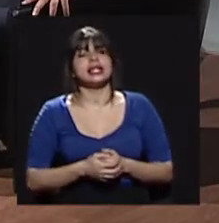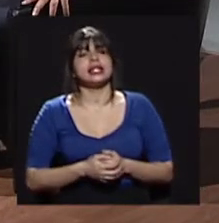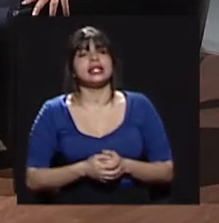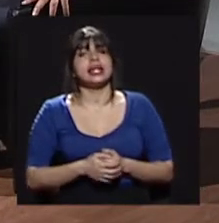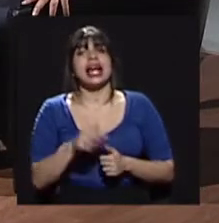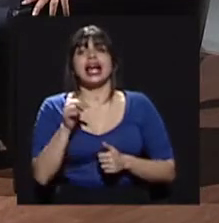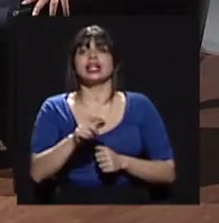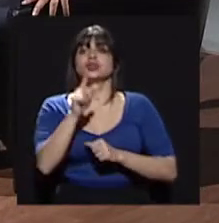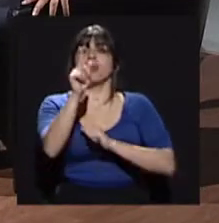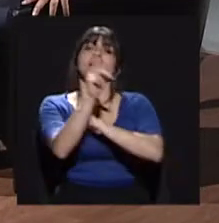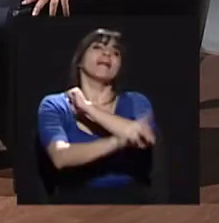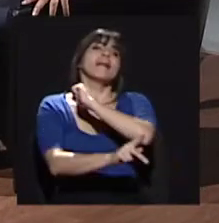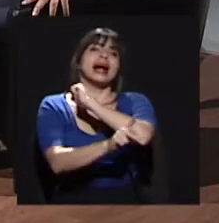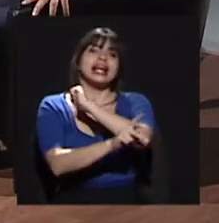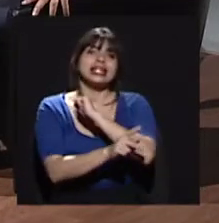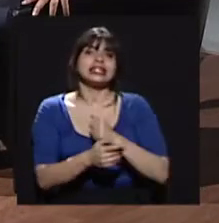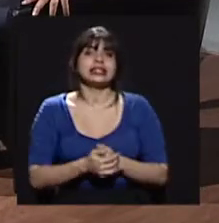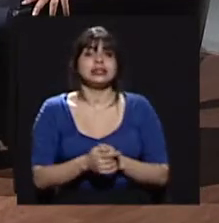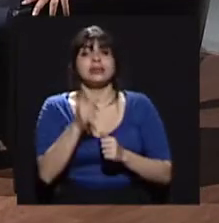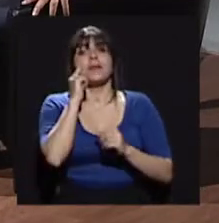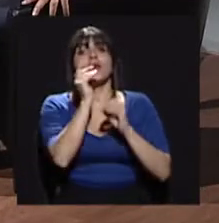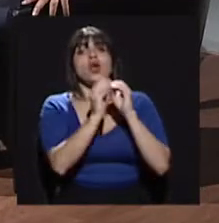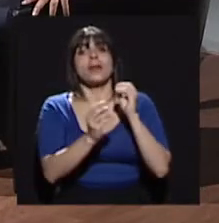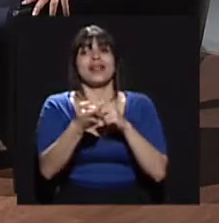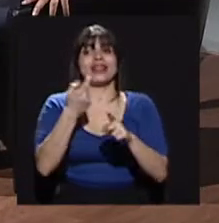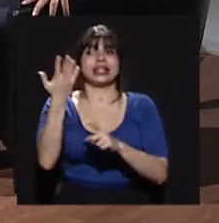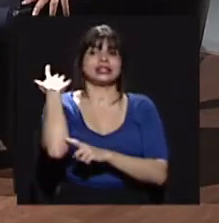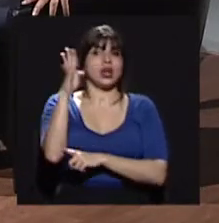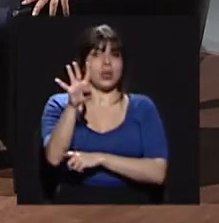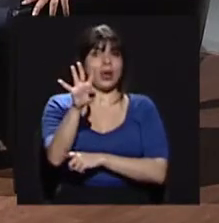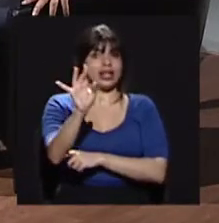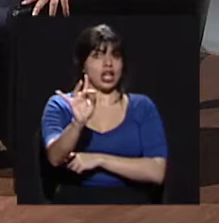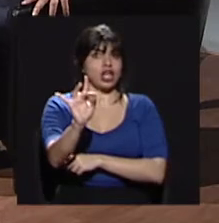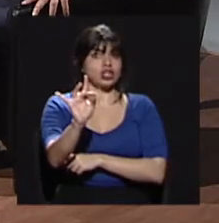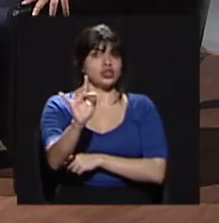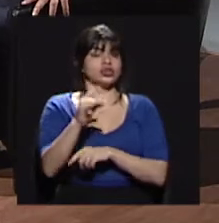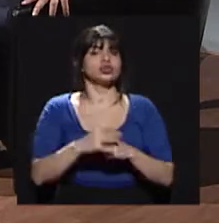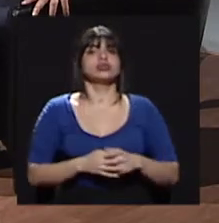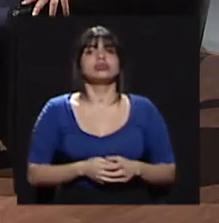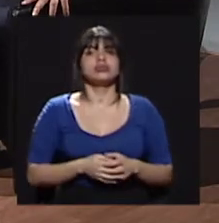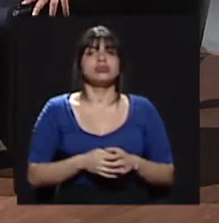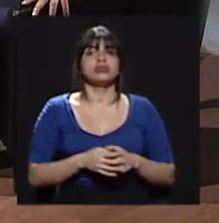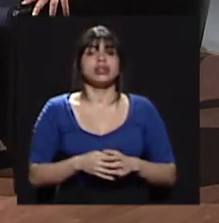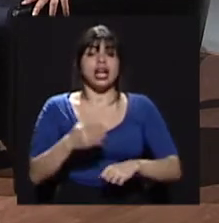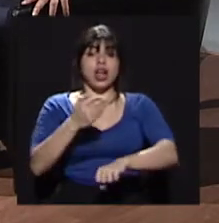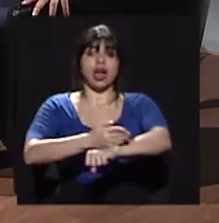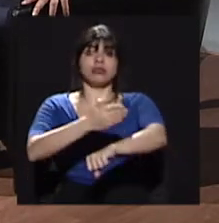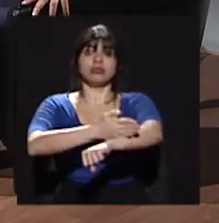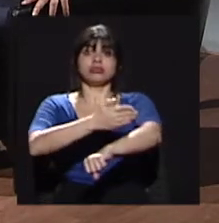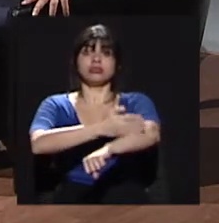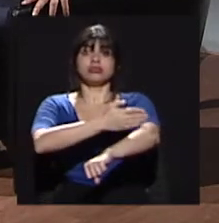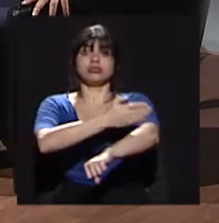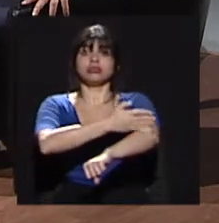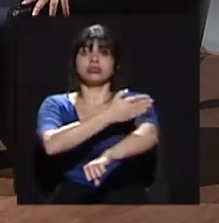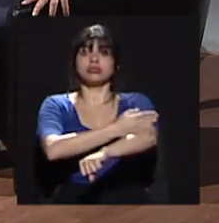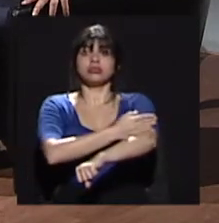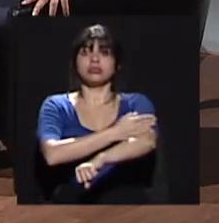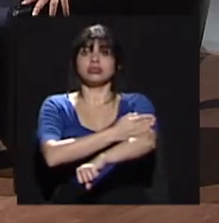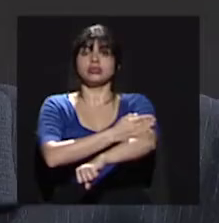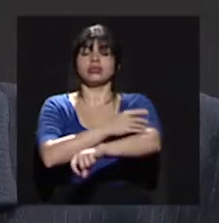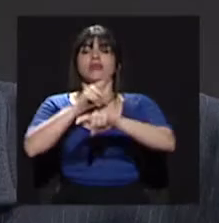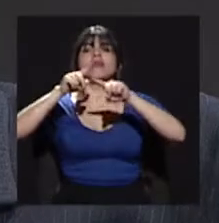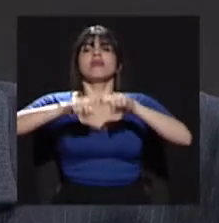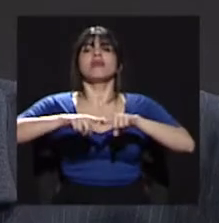este es un país por lo menos desde el 48 lo que ha avanzado ha sido a punta